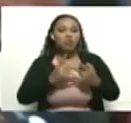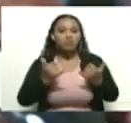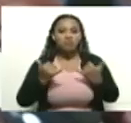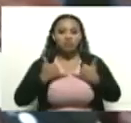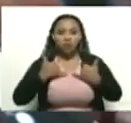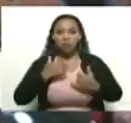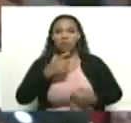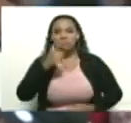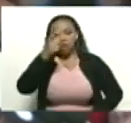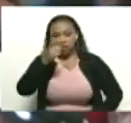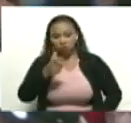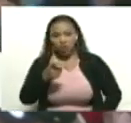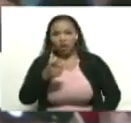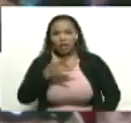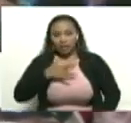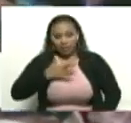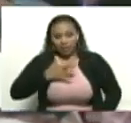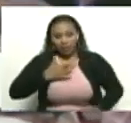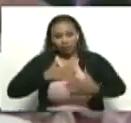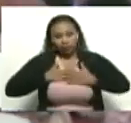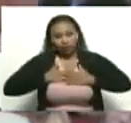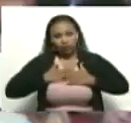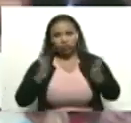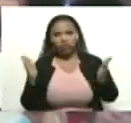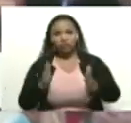Mire, los compañeros del partido saben.